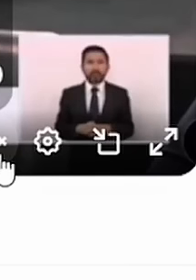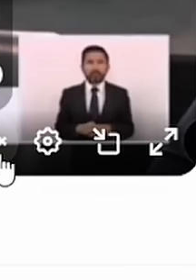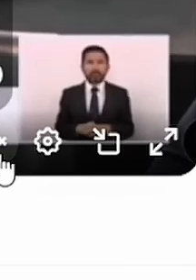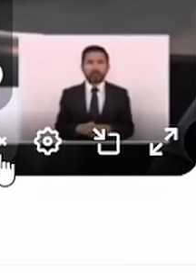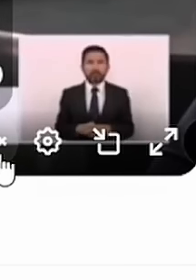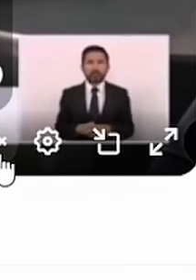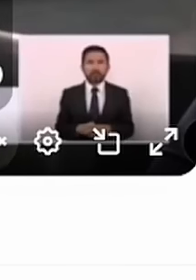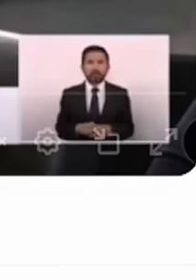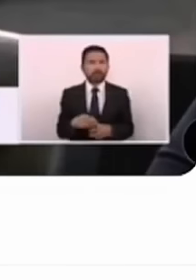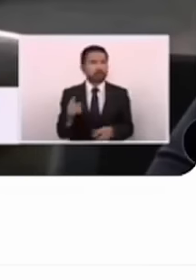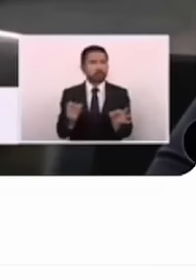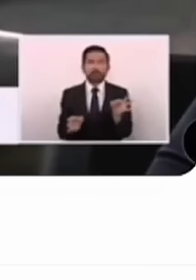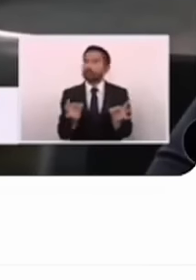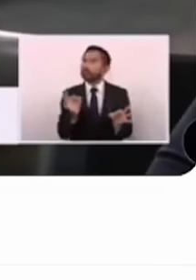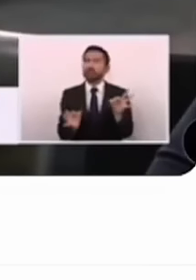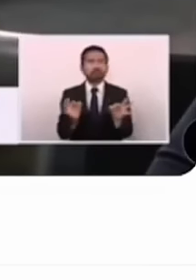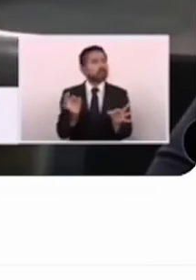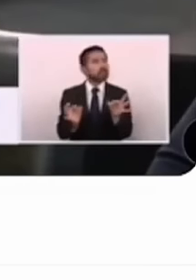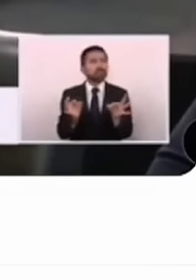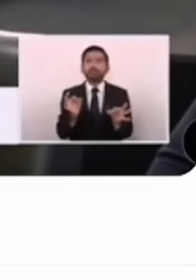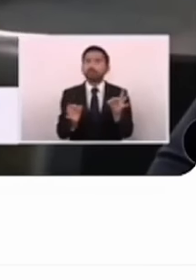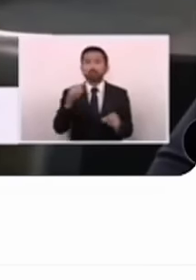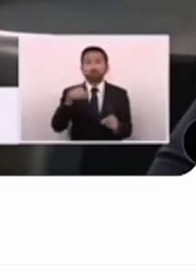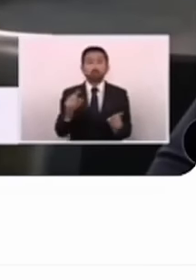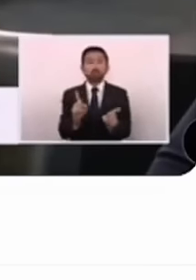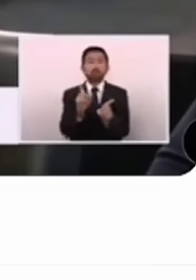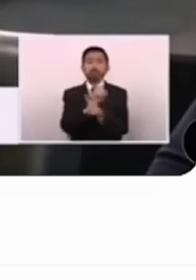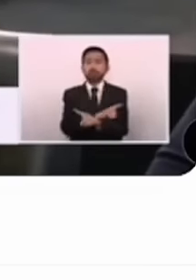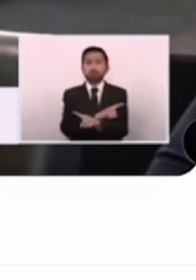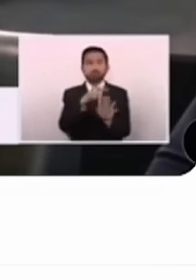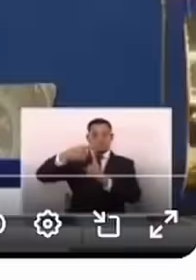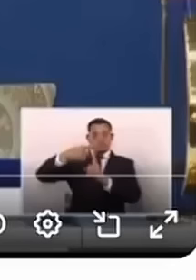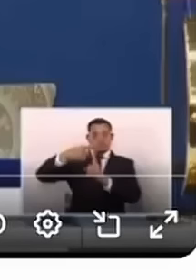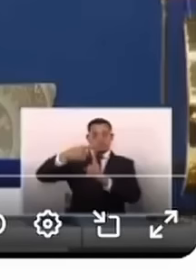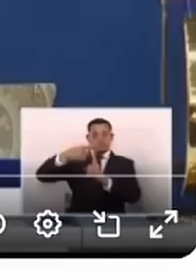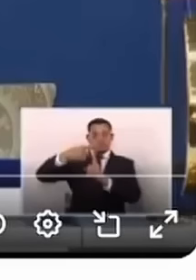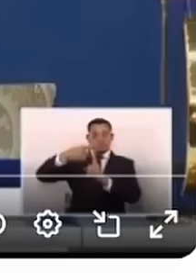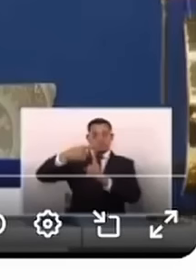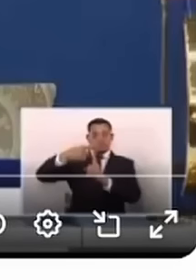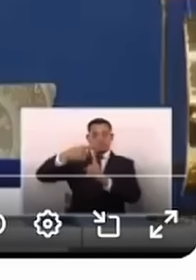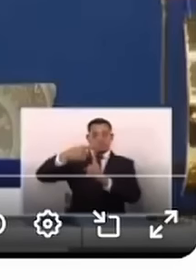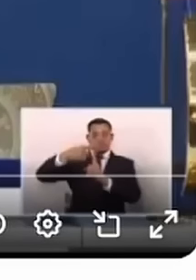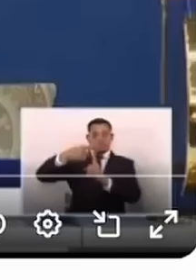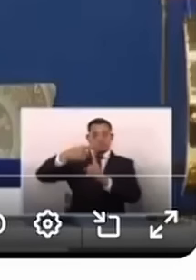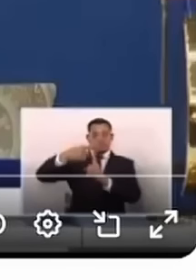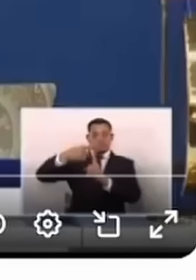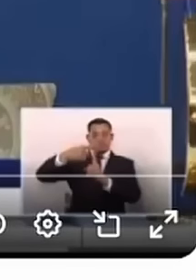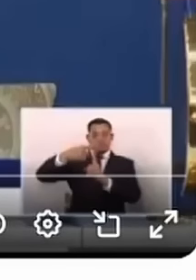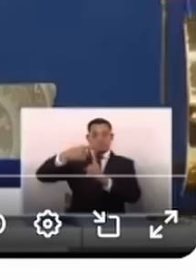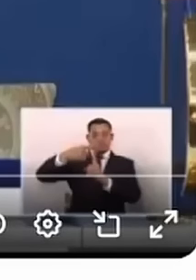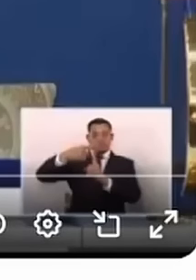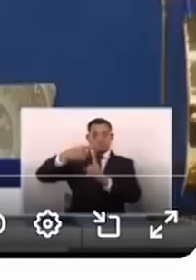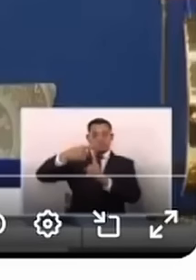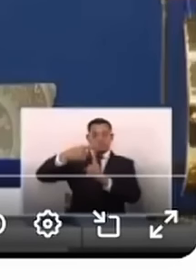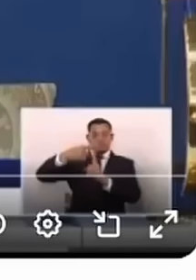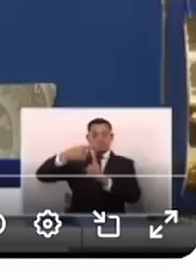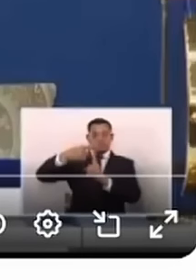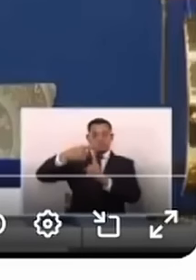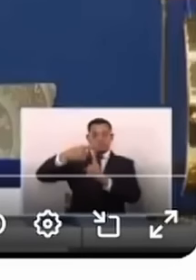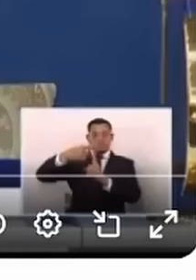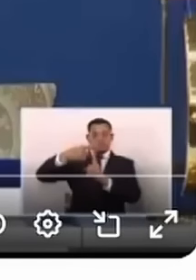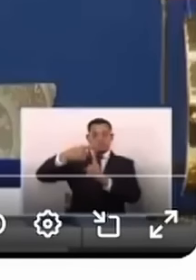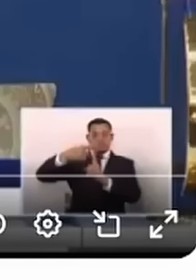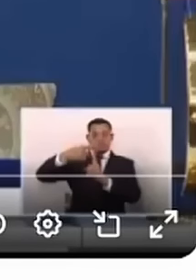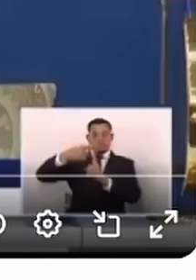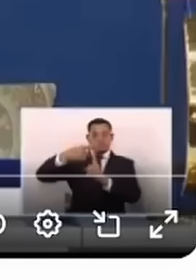paloma! No es justo, dice. Pero ¿por qué los de la oposición le temen tanto al cambio de